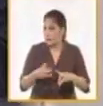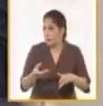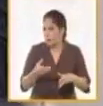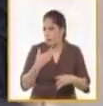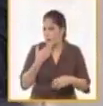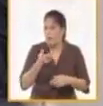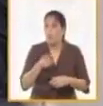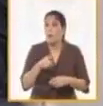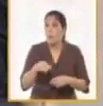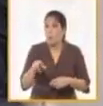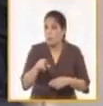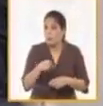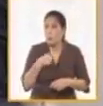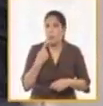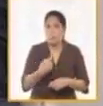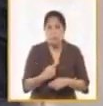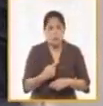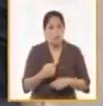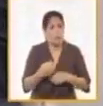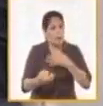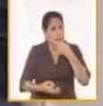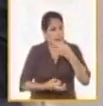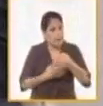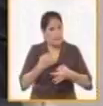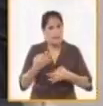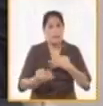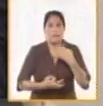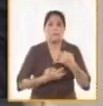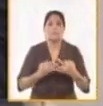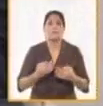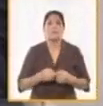hemos tenido nosotros que abordar de manera,